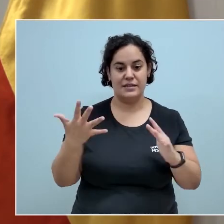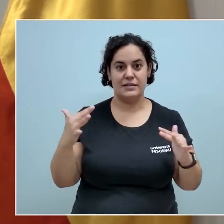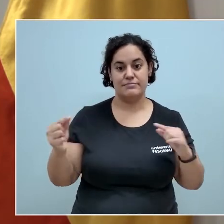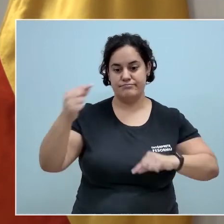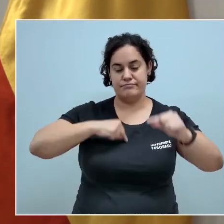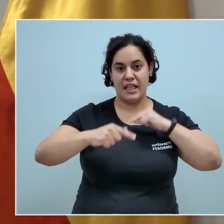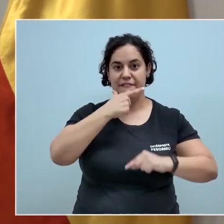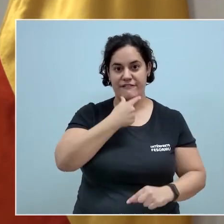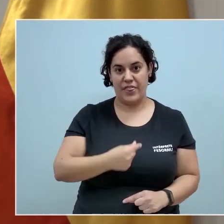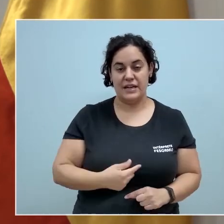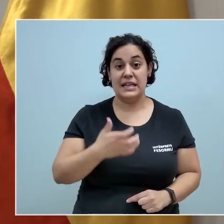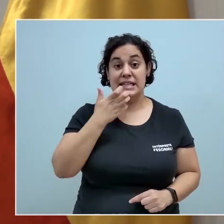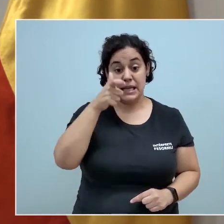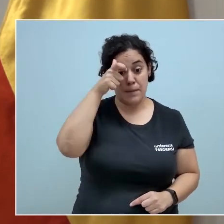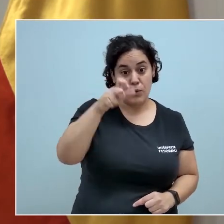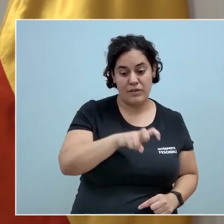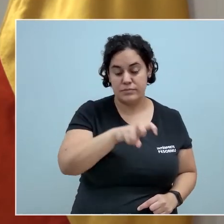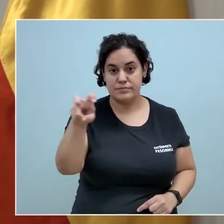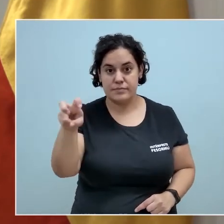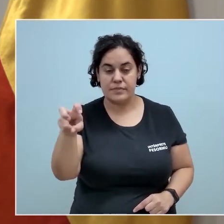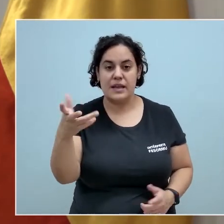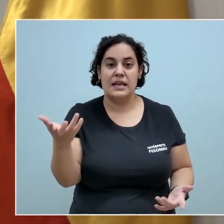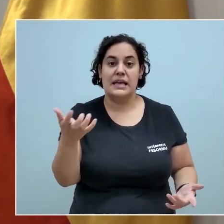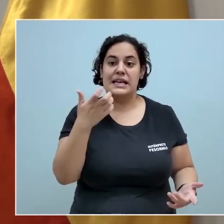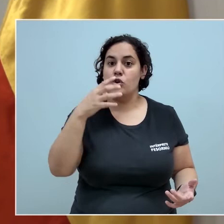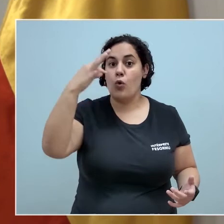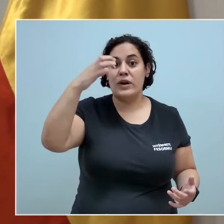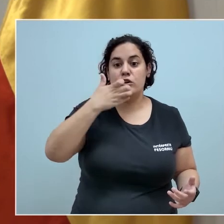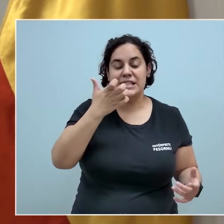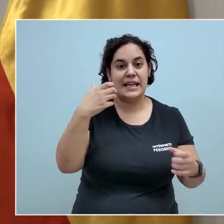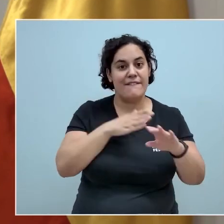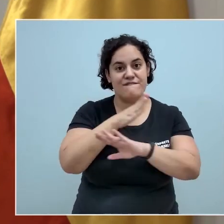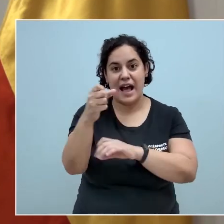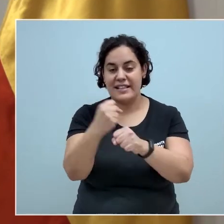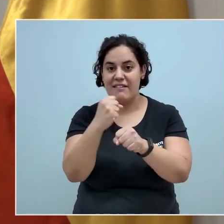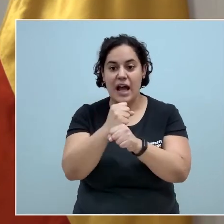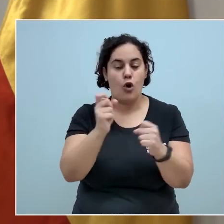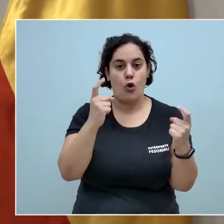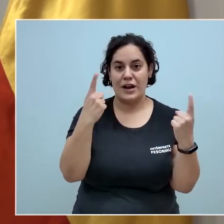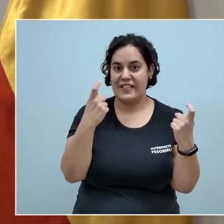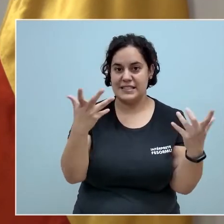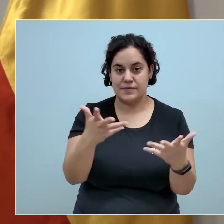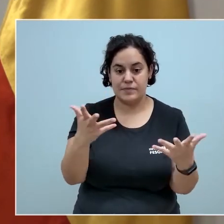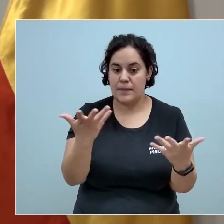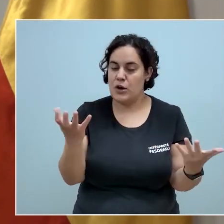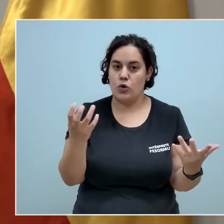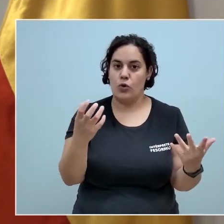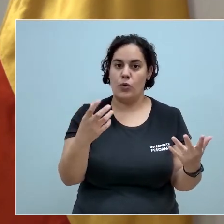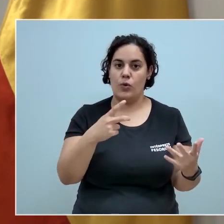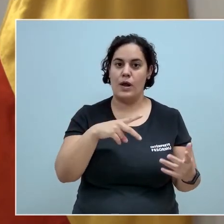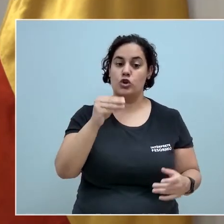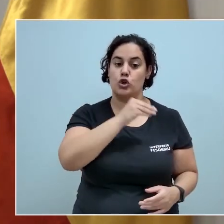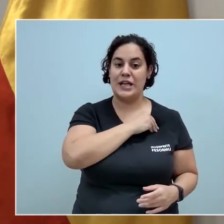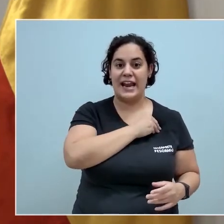Salir del municipio, en principio, salvo situaciones de trabajo o necesidad. O sea, nadie debe de salir del municipio. En principio, una